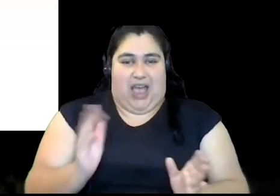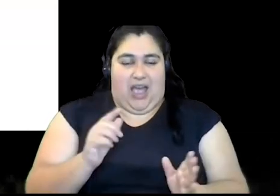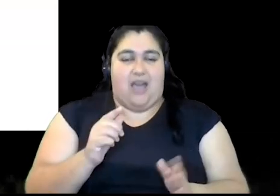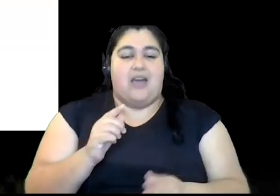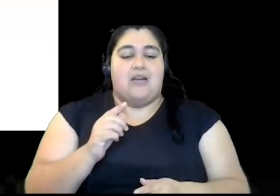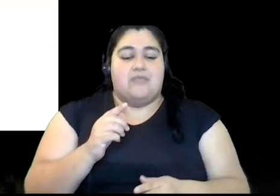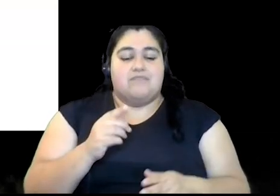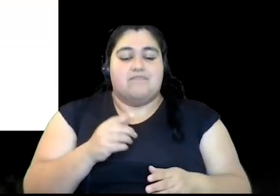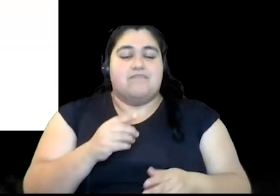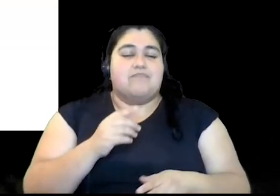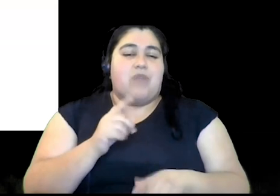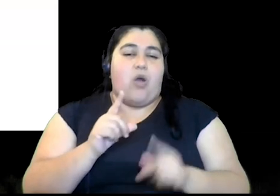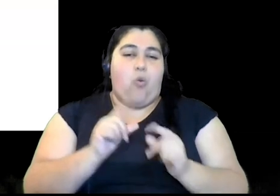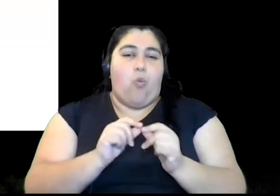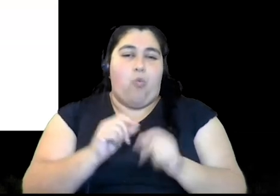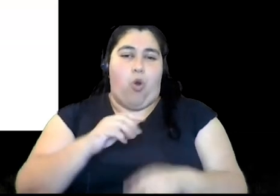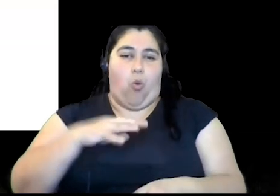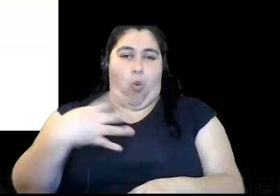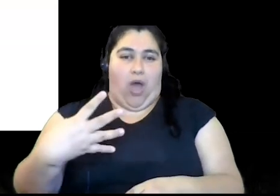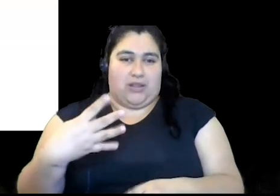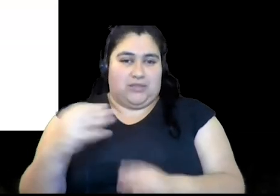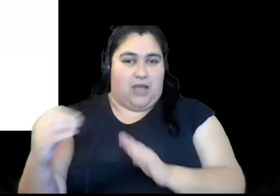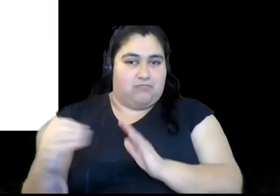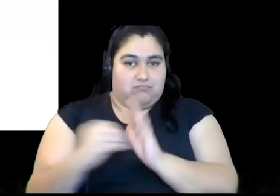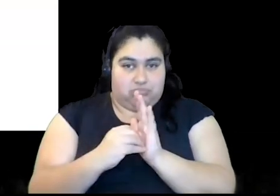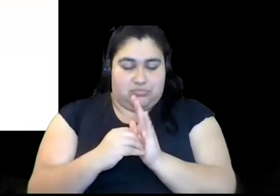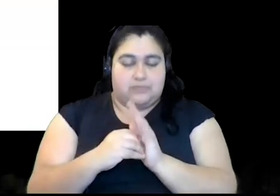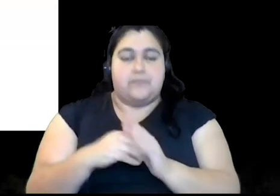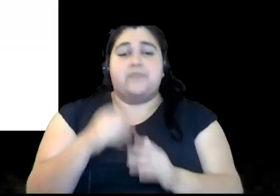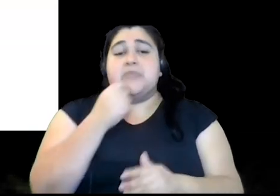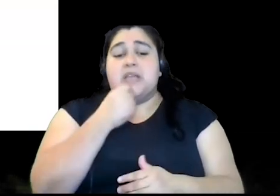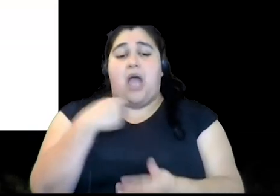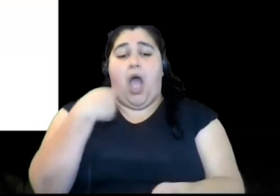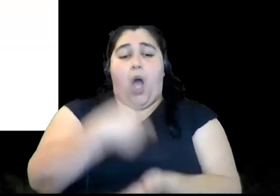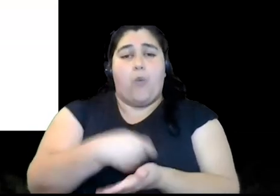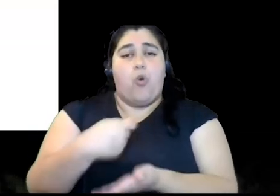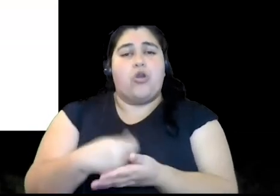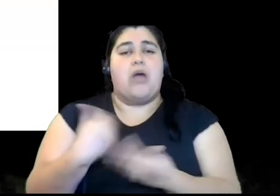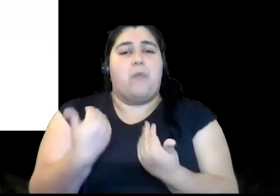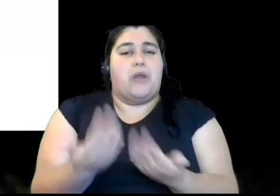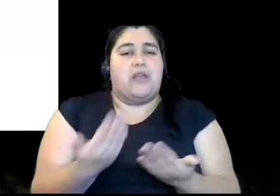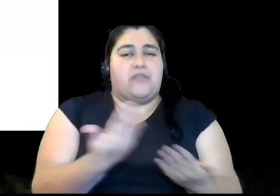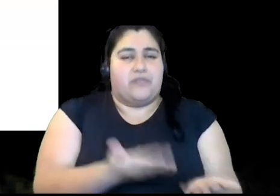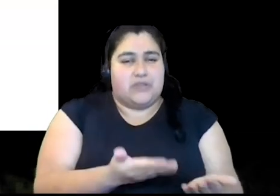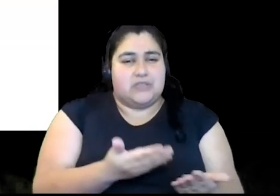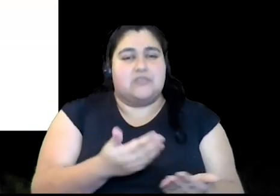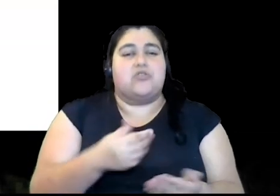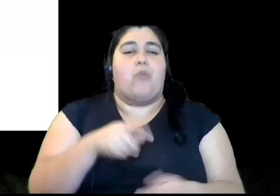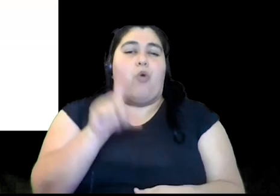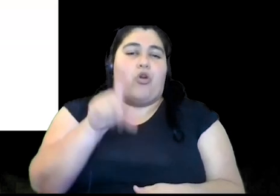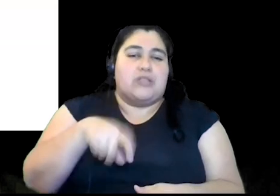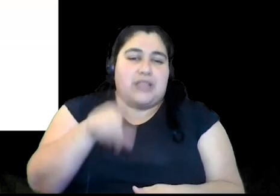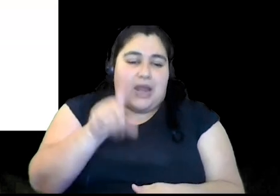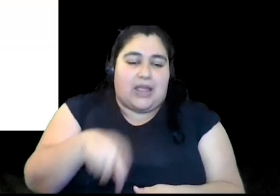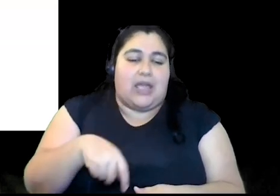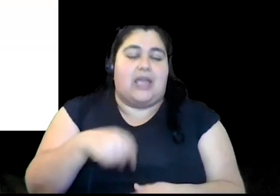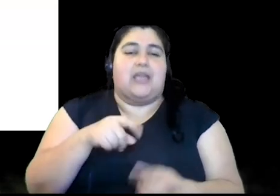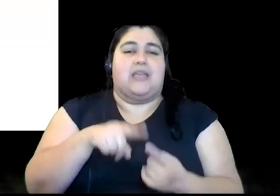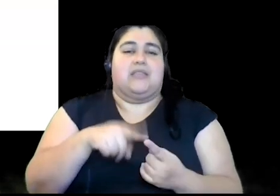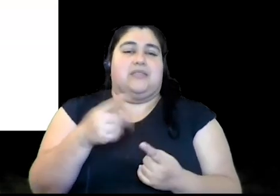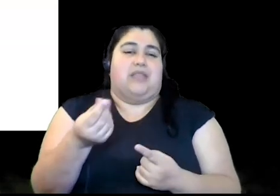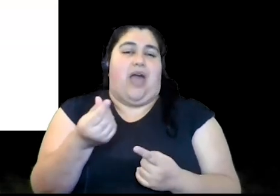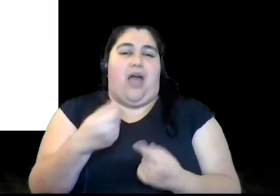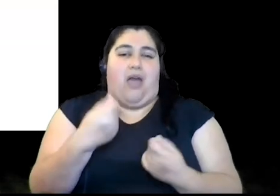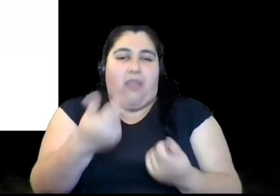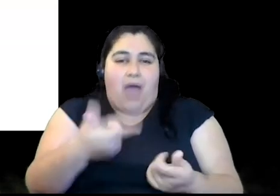categoría, al igual que cuando se les abonan beneficios por extensión de tarjeta de crédito, vales